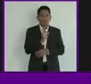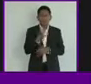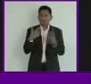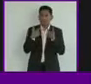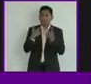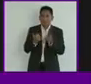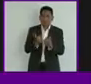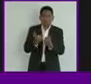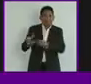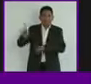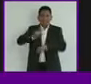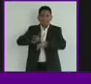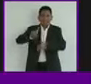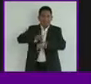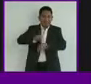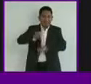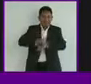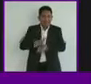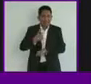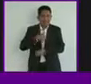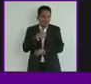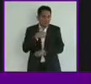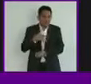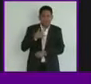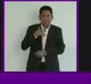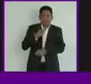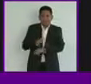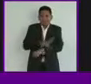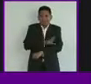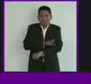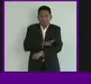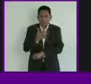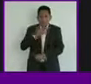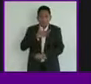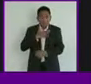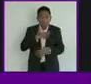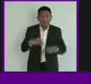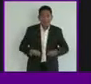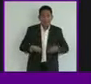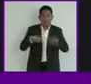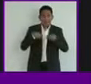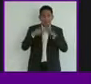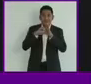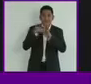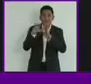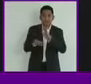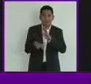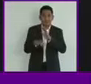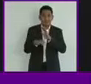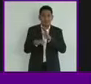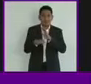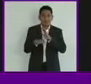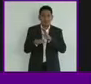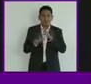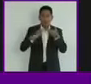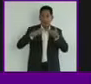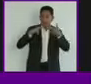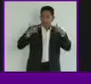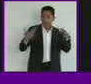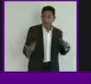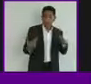Y yo tuve un gran sabio acerca de mi vida, que decía, no hay nada más complicado que la relación entre personas, ¿no? Que